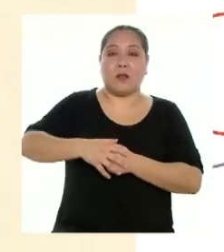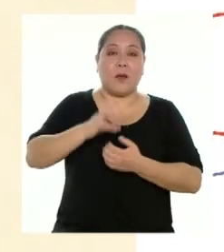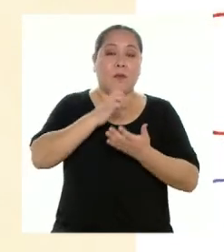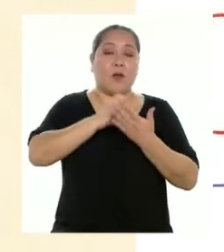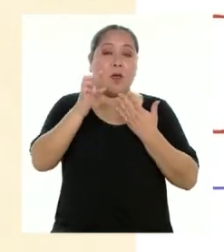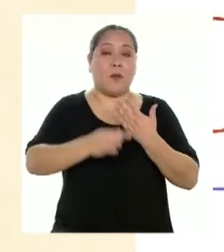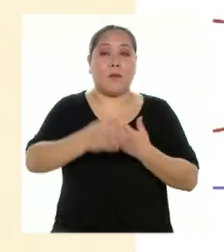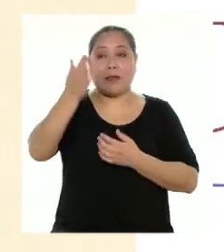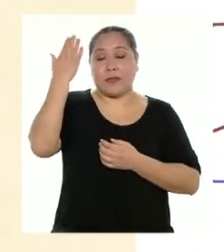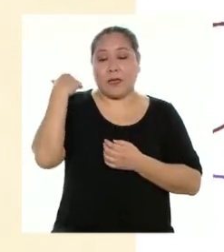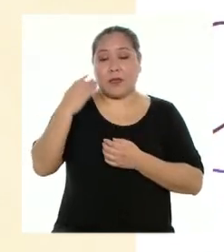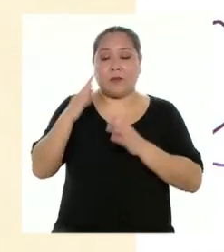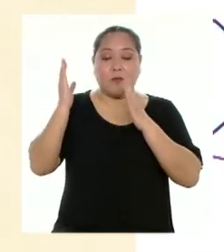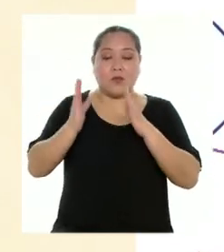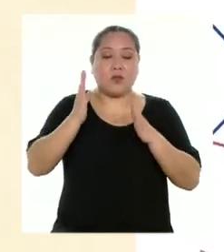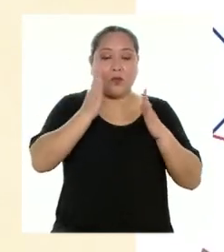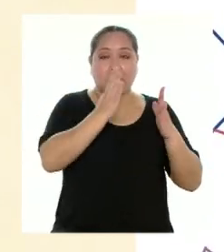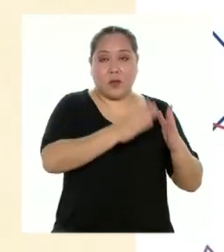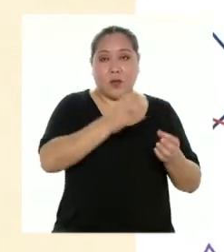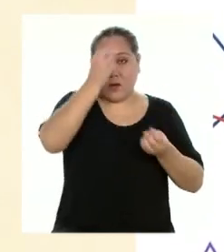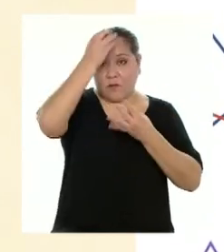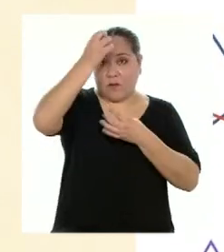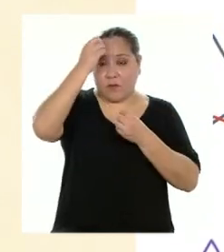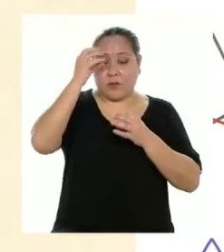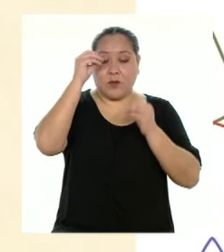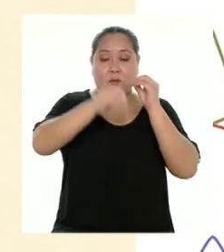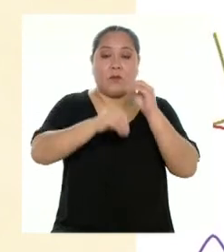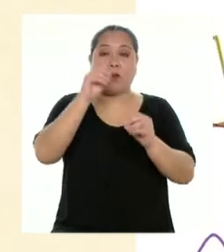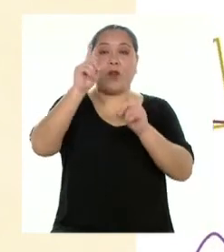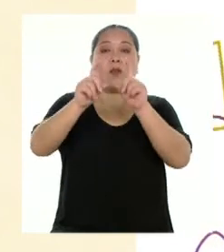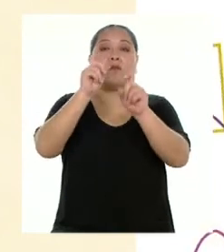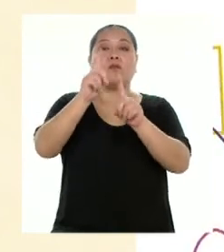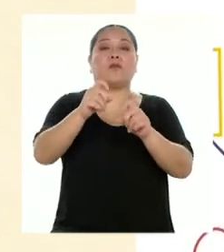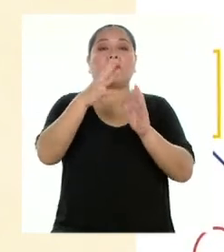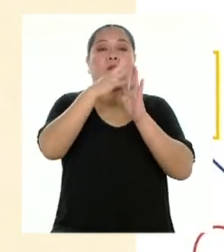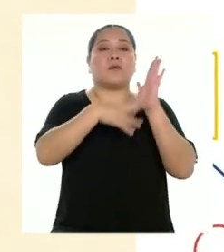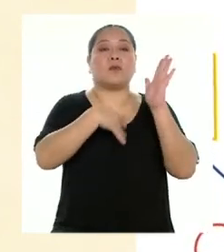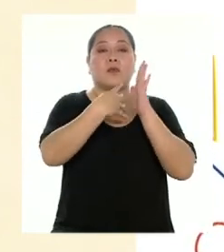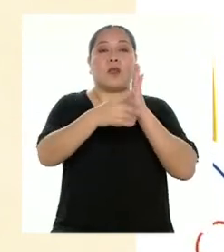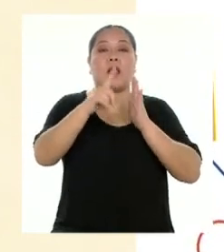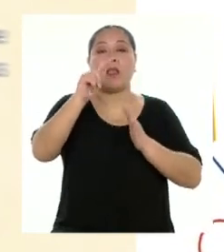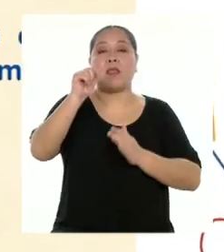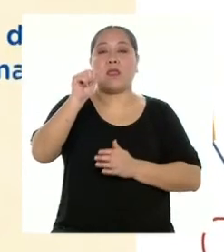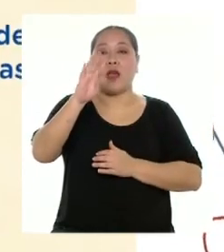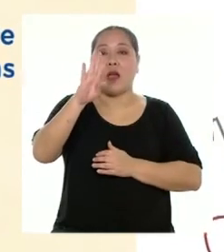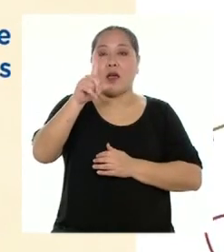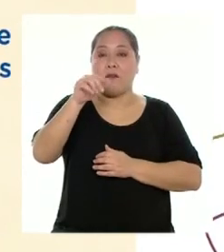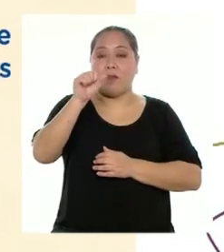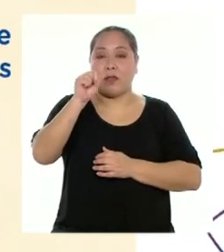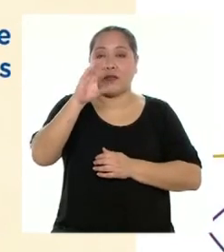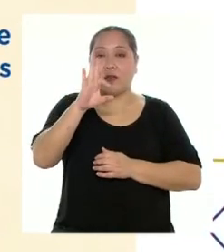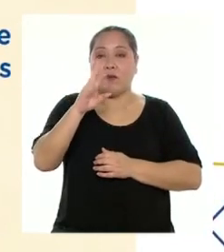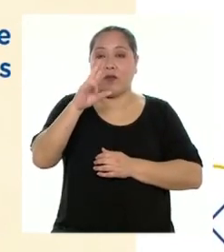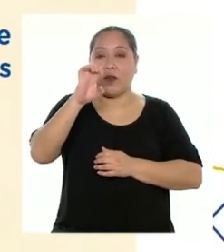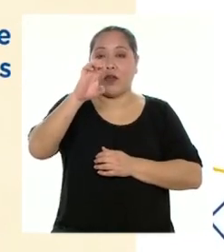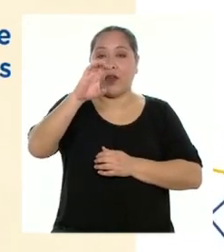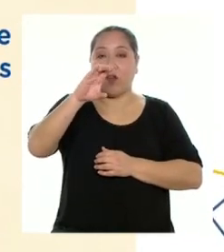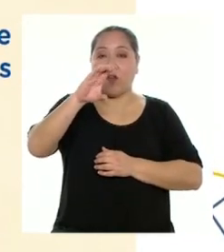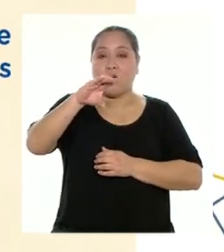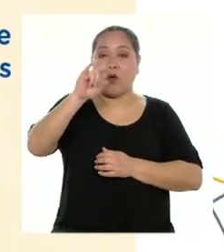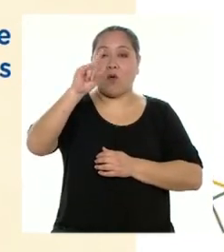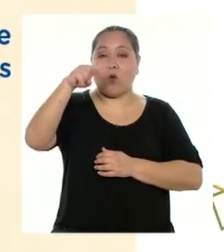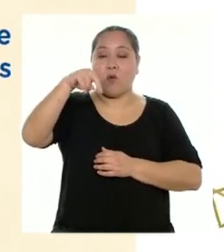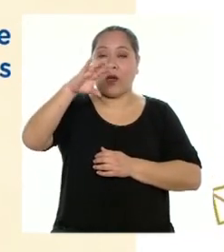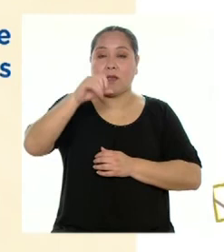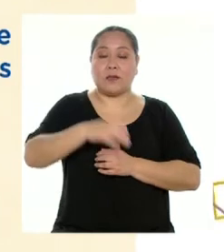anterior procesamos los datos obtenidos tras la aplicación de la encuesta en tablas de frecuencias Y hoy hemos representado la información